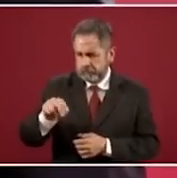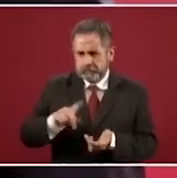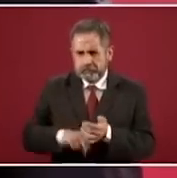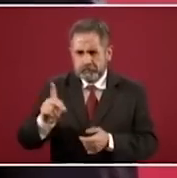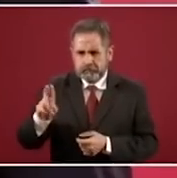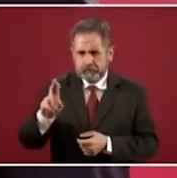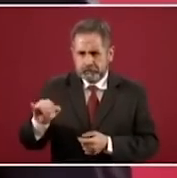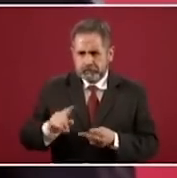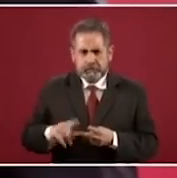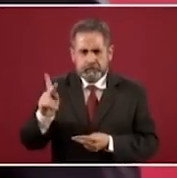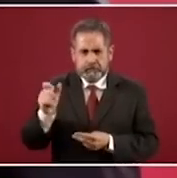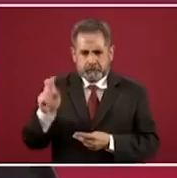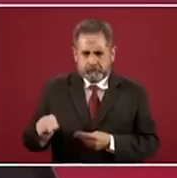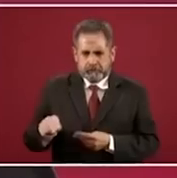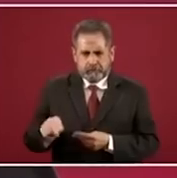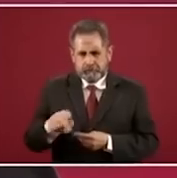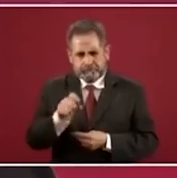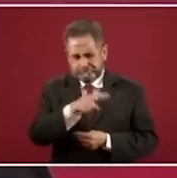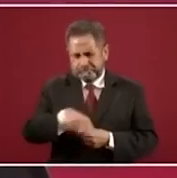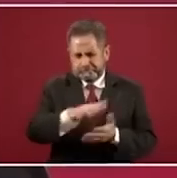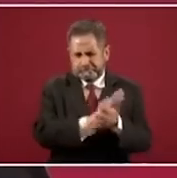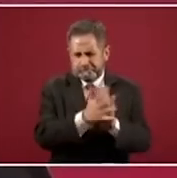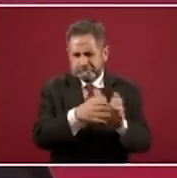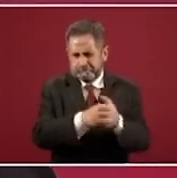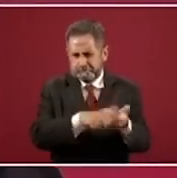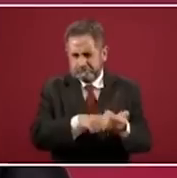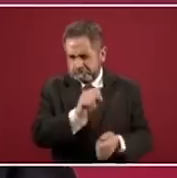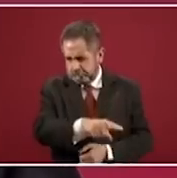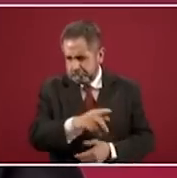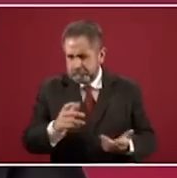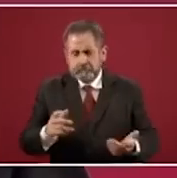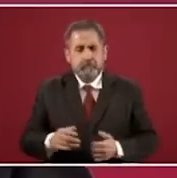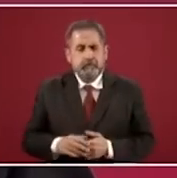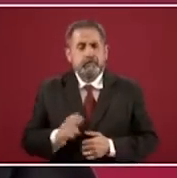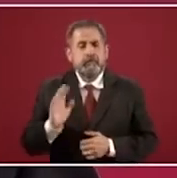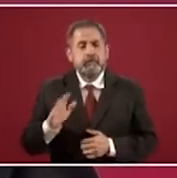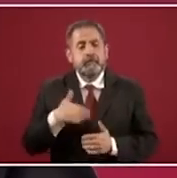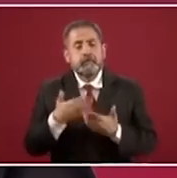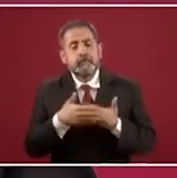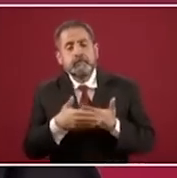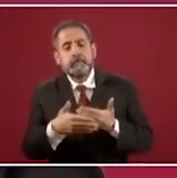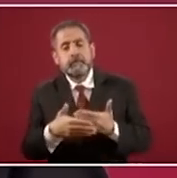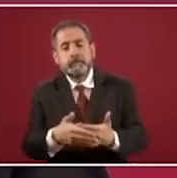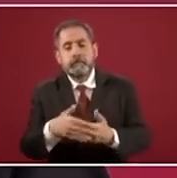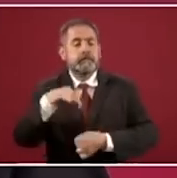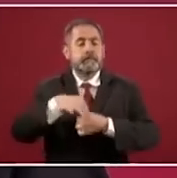PRI, hay del PAN. ¿Sí? Porque ya se acercan las